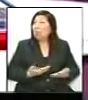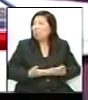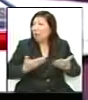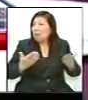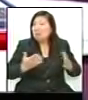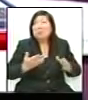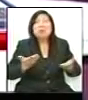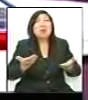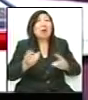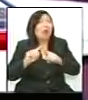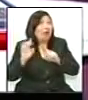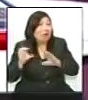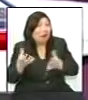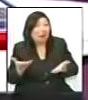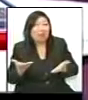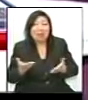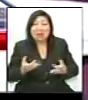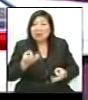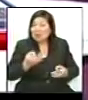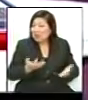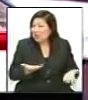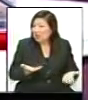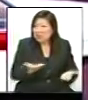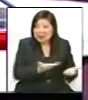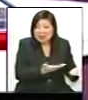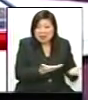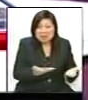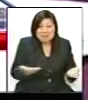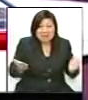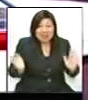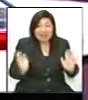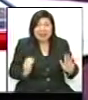que ni siquiera el sentenciado ha sido invitado